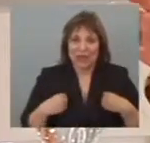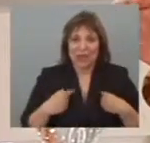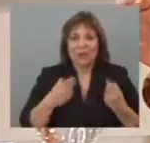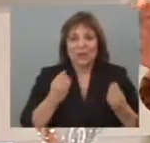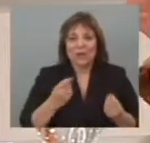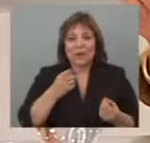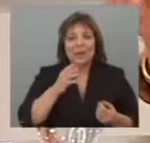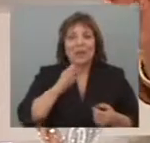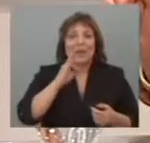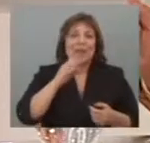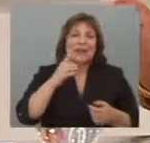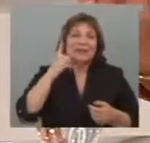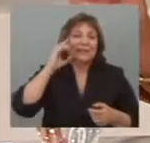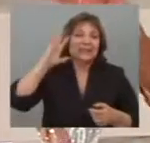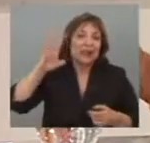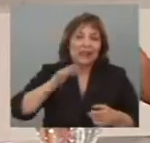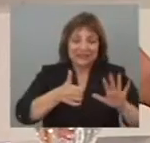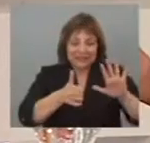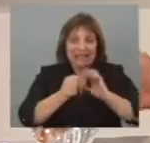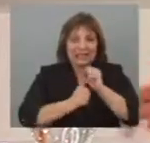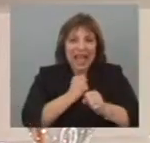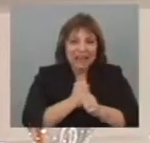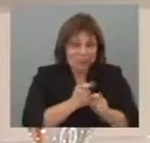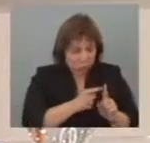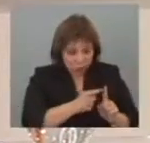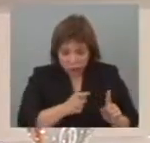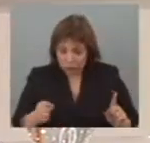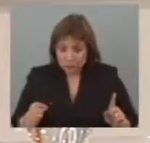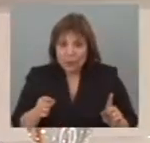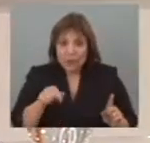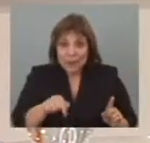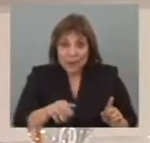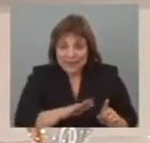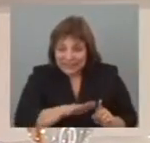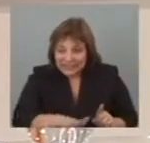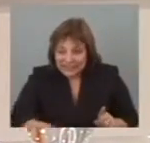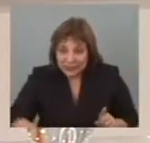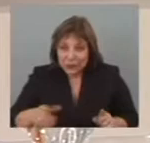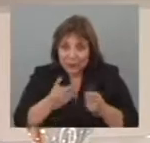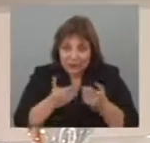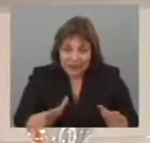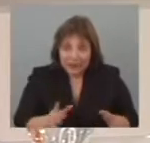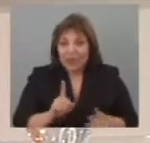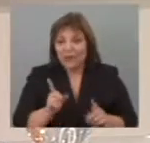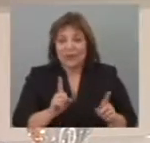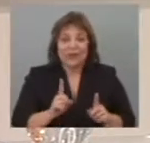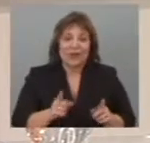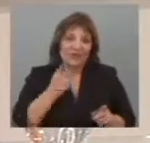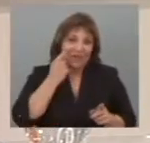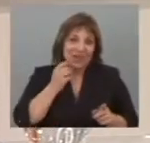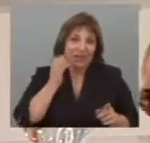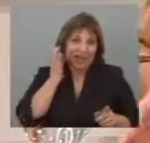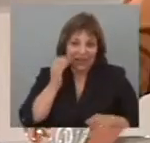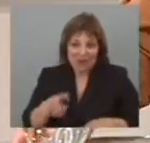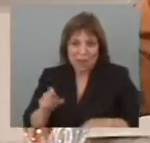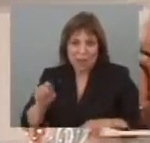dice Piaget, ¿no? Que los 6 primeros años de un individuo es acervo cultural. Empezar con los más chiquitos, no poniendo los varones en una fila,